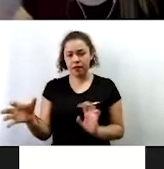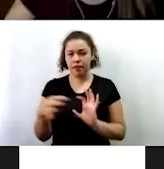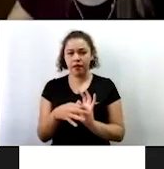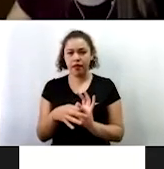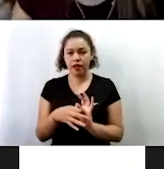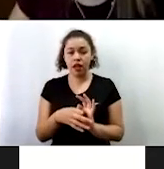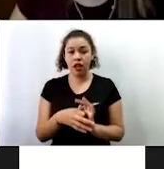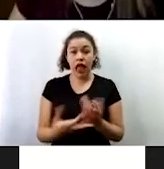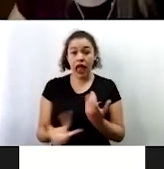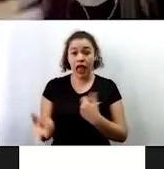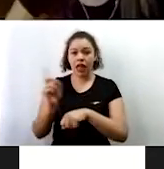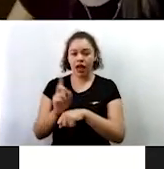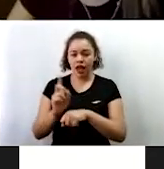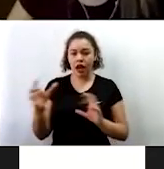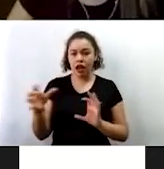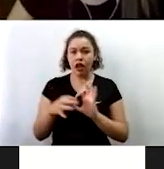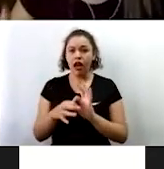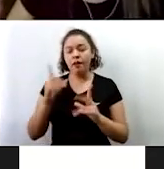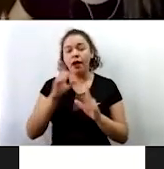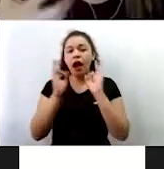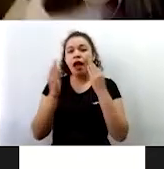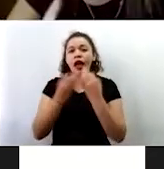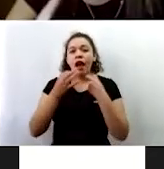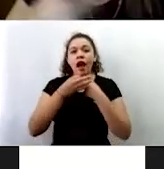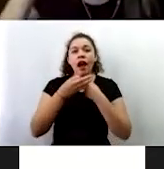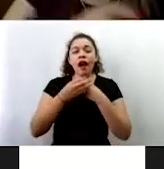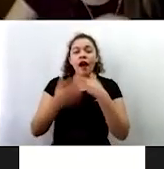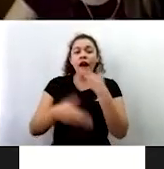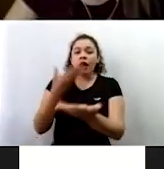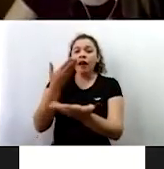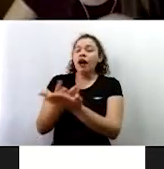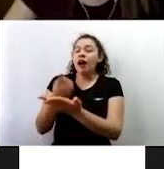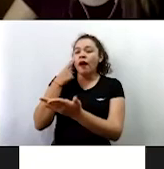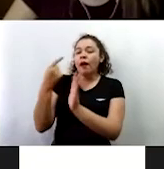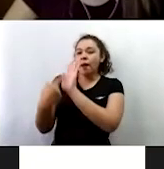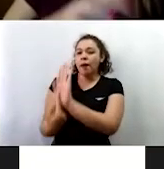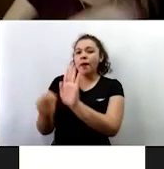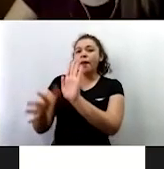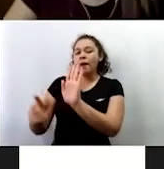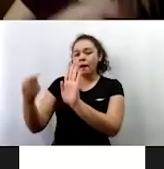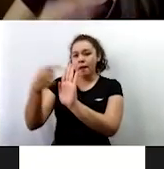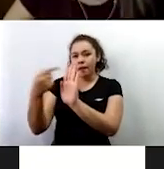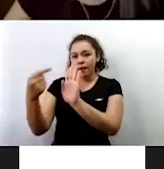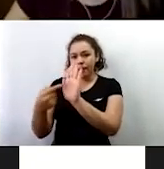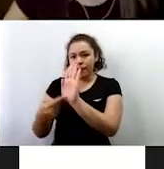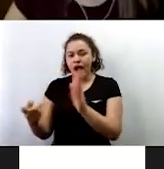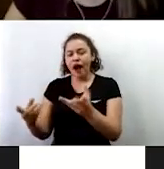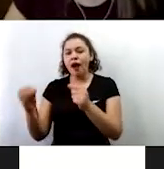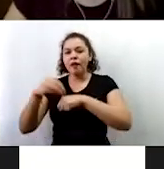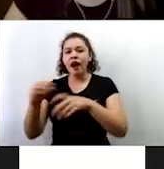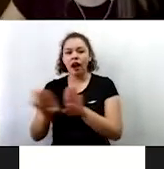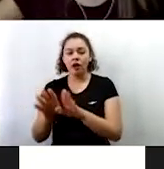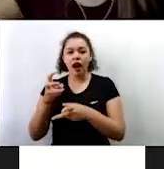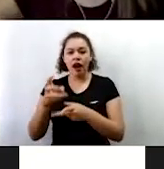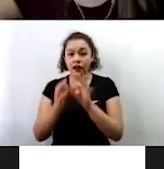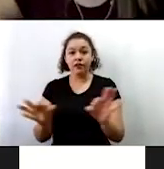al día para que al momento en que hagan una aplicación, ustedes ya tengan perfectamente identificado qué poner, cómo hacerlo, eso también está